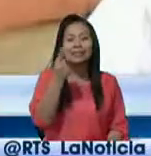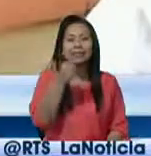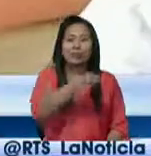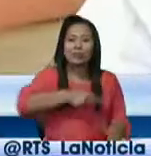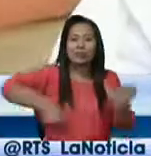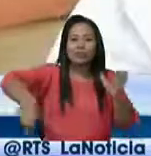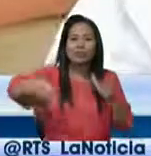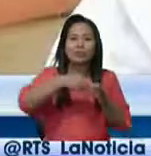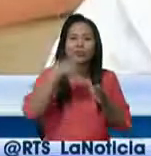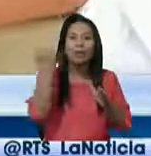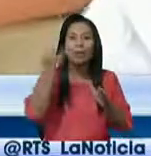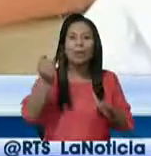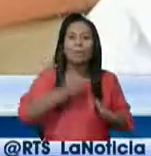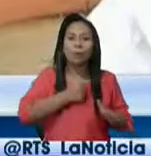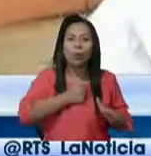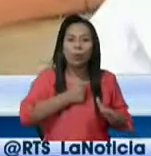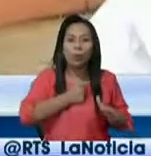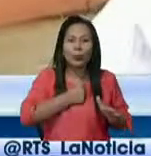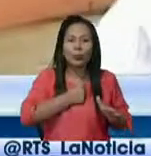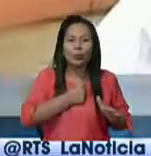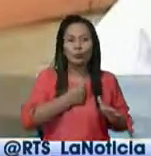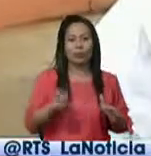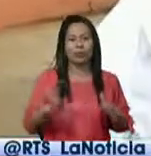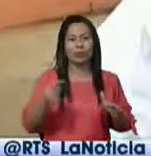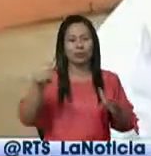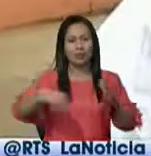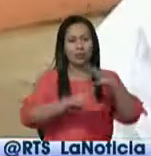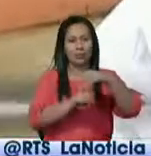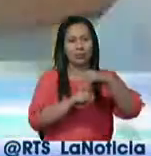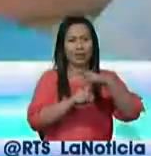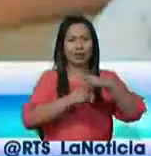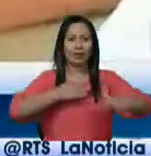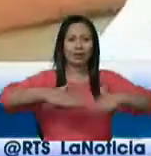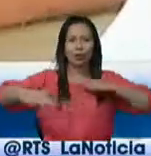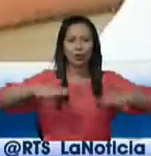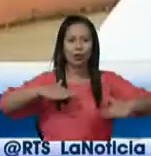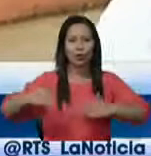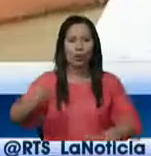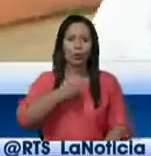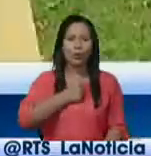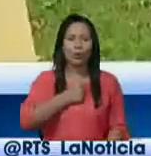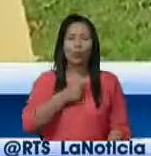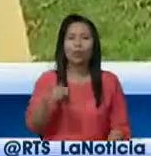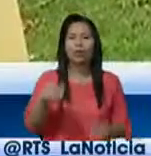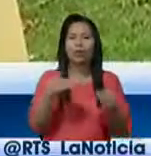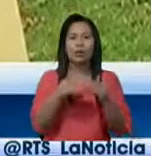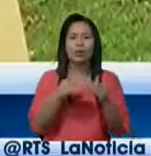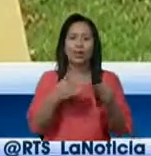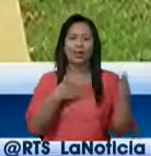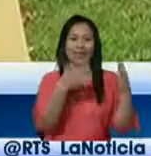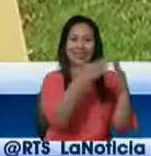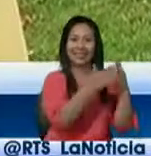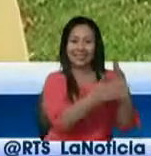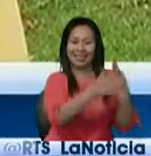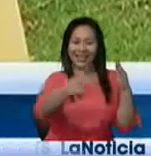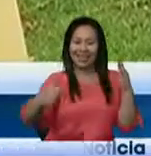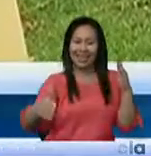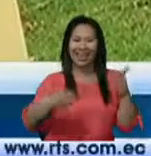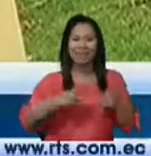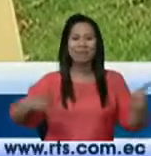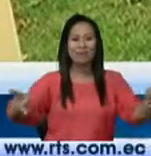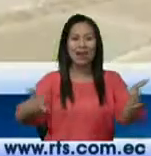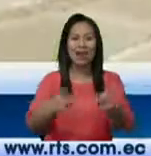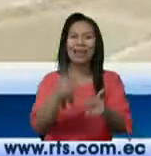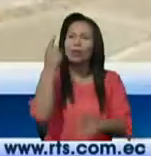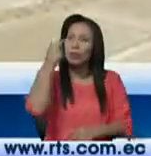es propiedad nuestra. Un parque siempre debe ser considerado el jardín de nuestras casas. En los parques, el